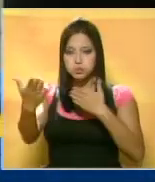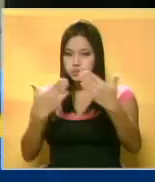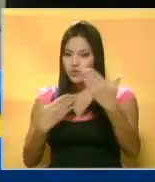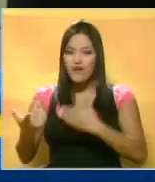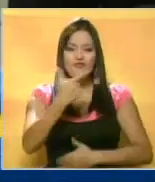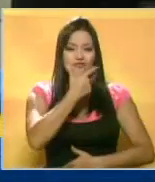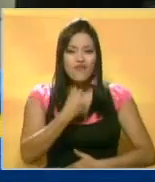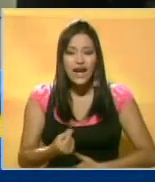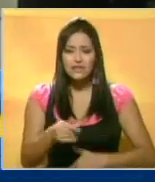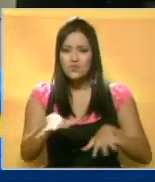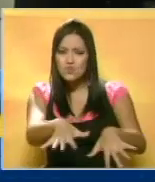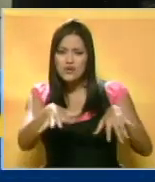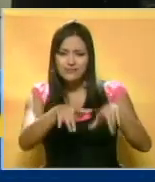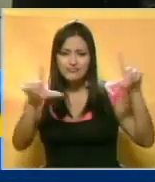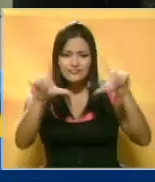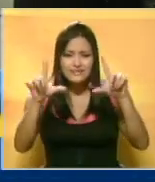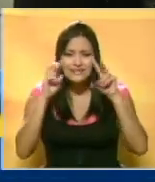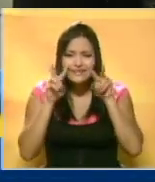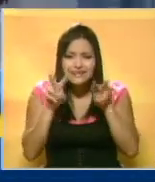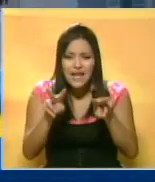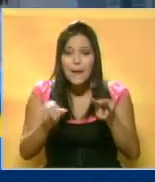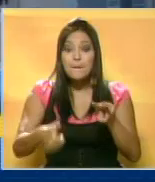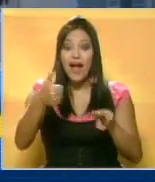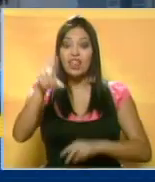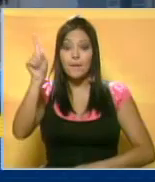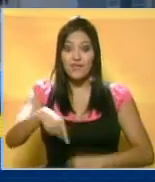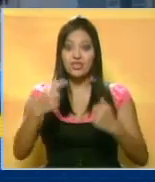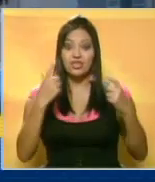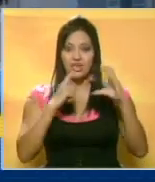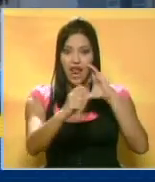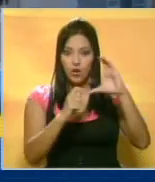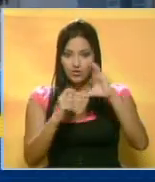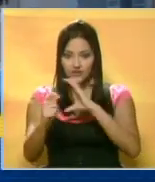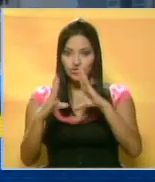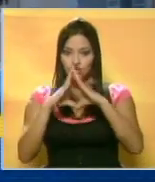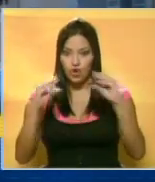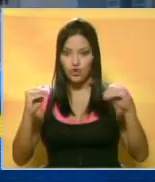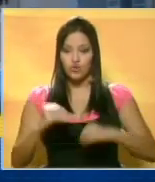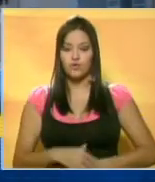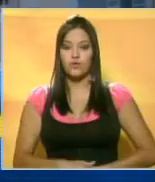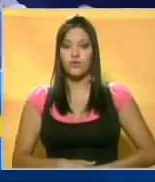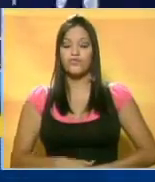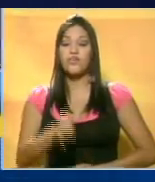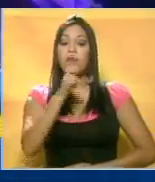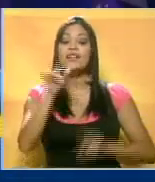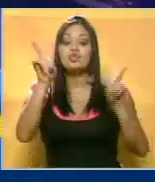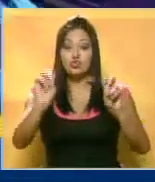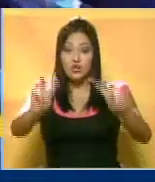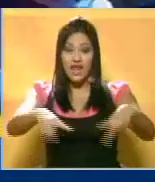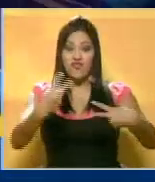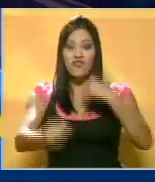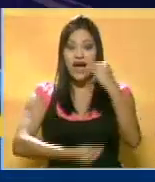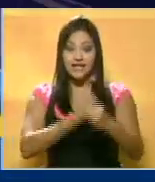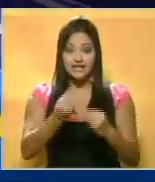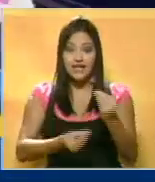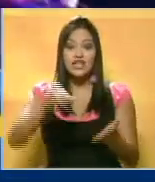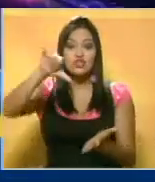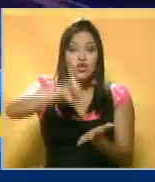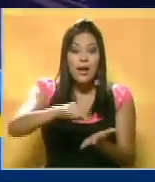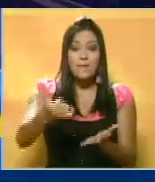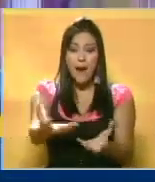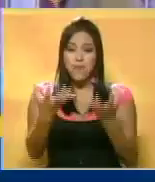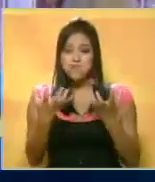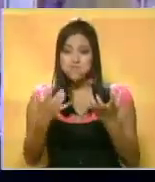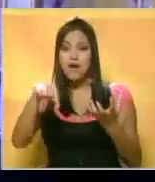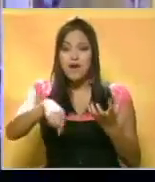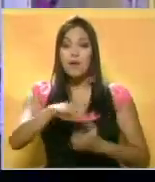imágenes en alta resolución y mayor acceso a las telecomunicaciones la televisión digital arrancará en la ciudades más pobladas